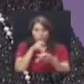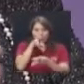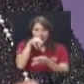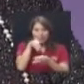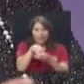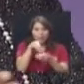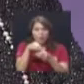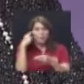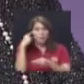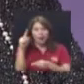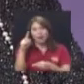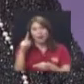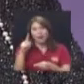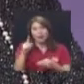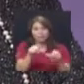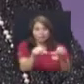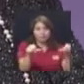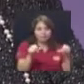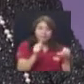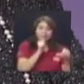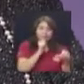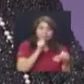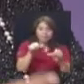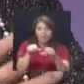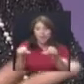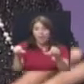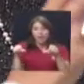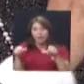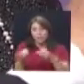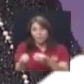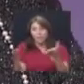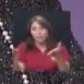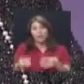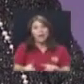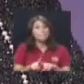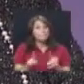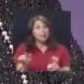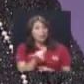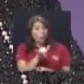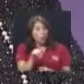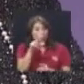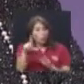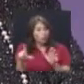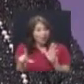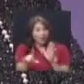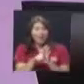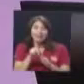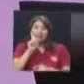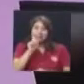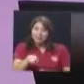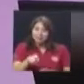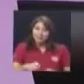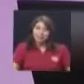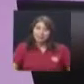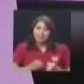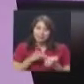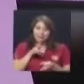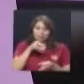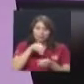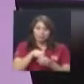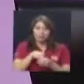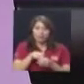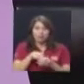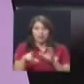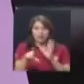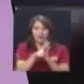para todas tanto lo privado como para lo público pero como ley debe existir y como derecho en una ley yo a